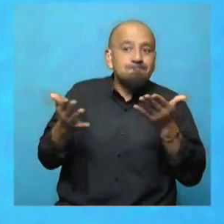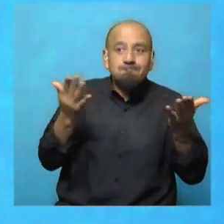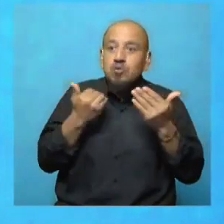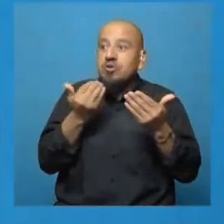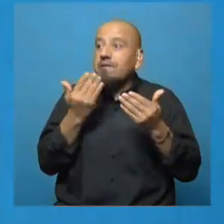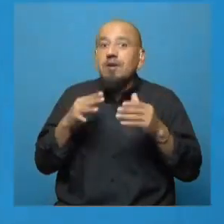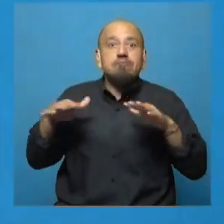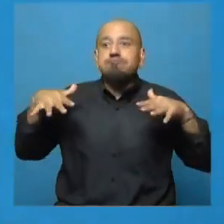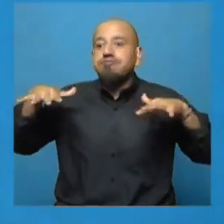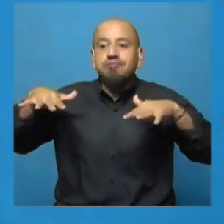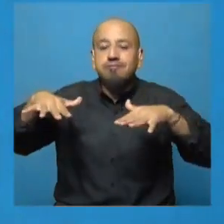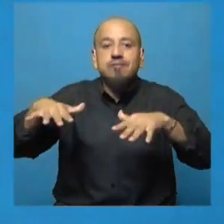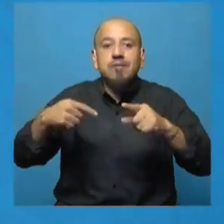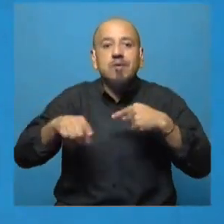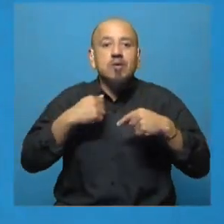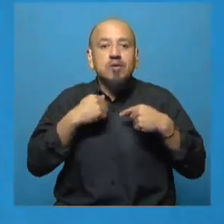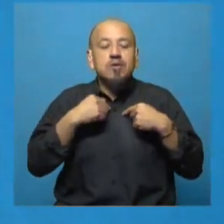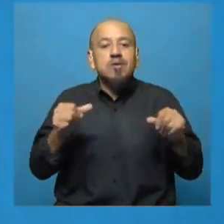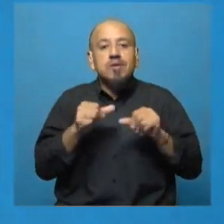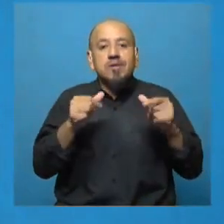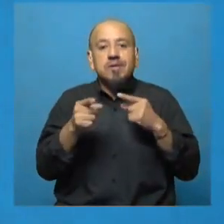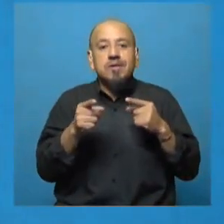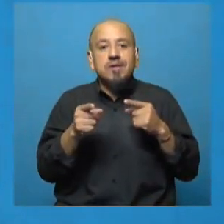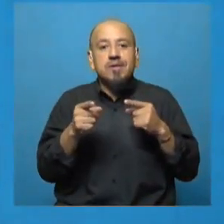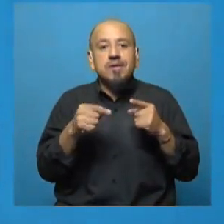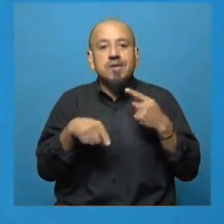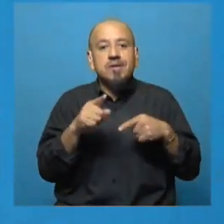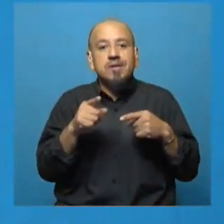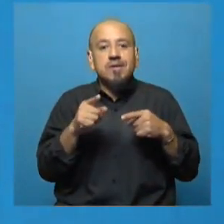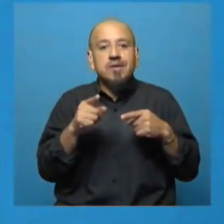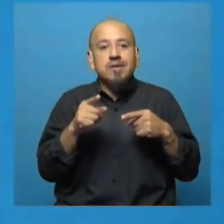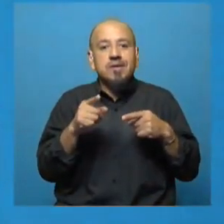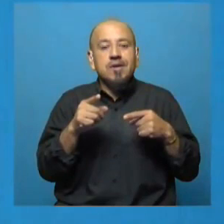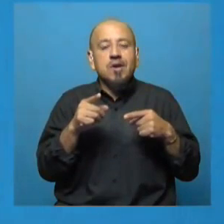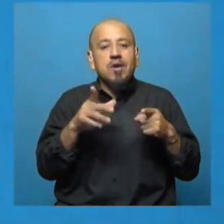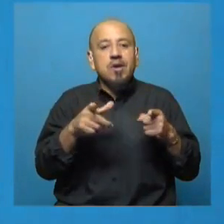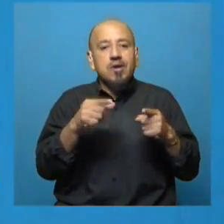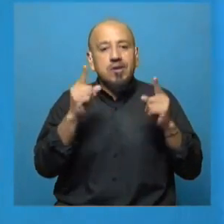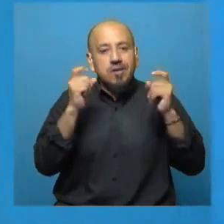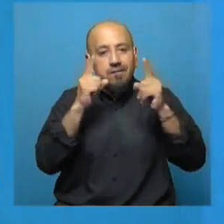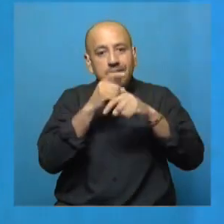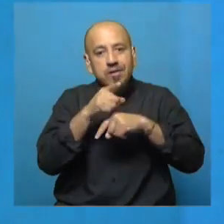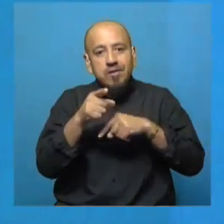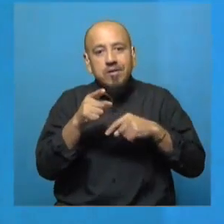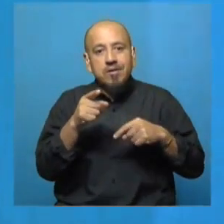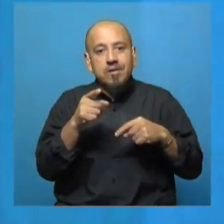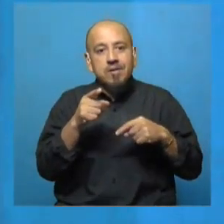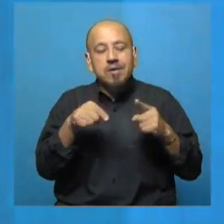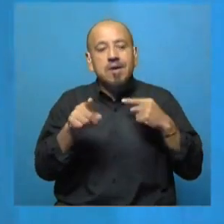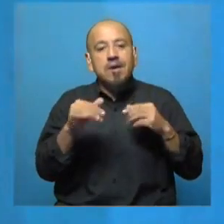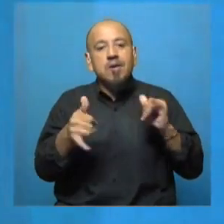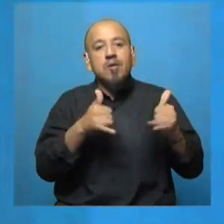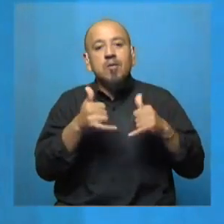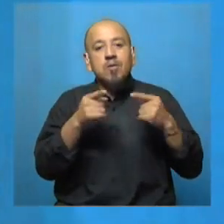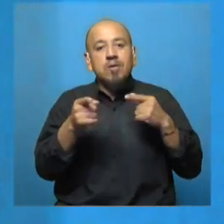Igual yo no teníamos intentábamos por lo menos que eso es algo difícil de ensayar de invitar a jugar